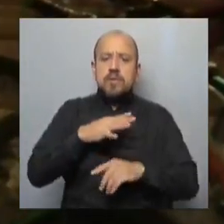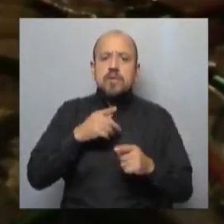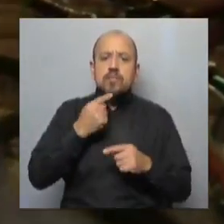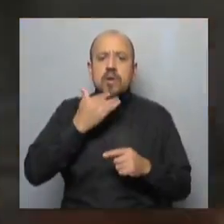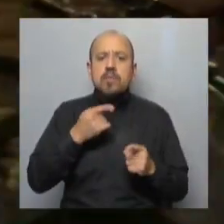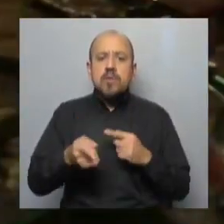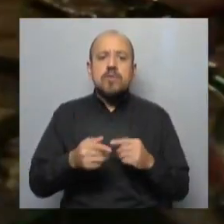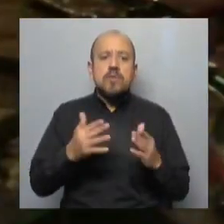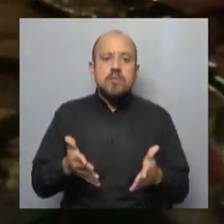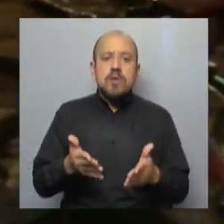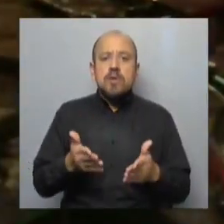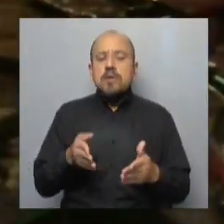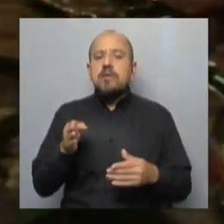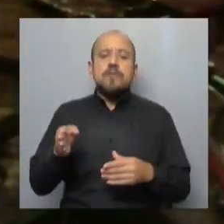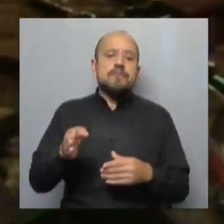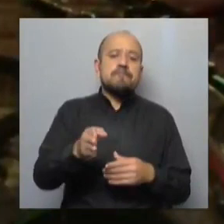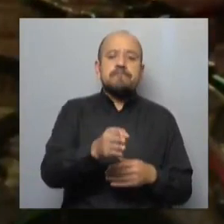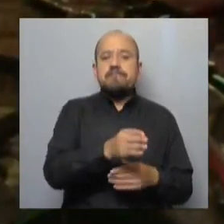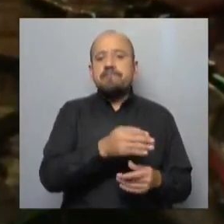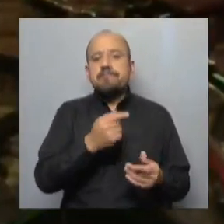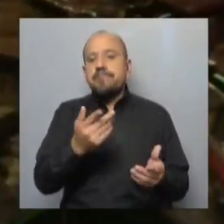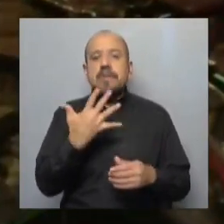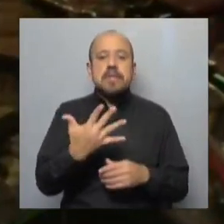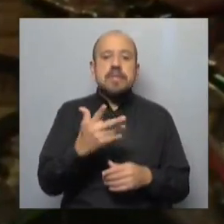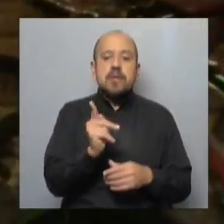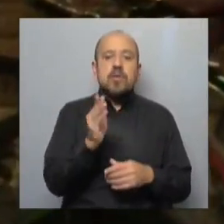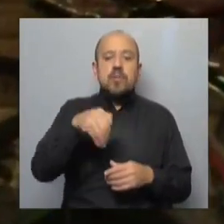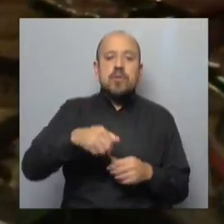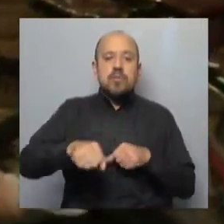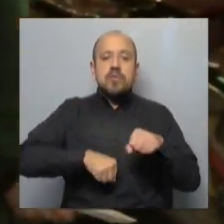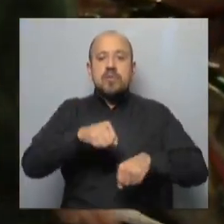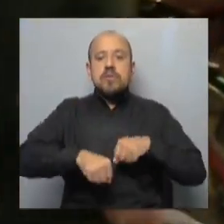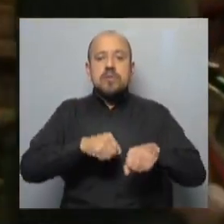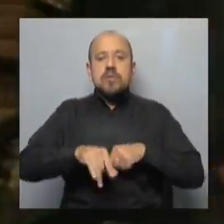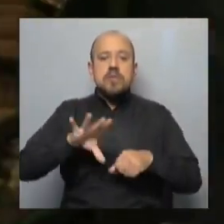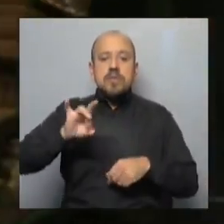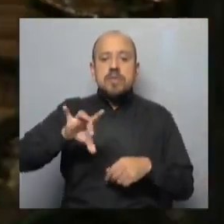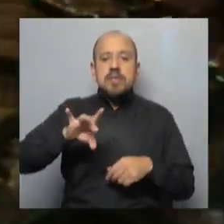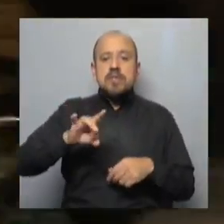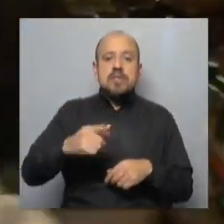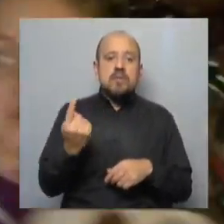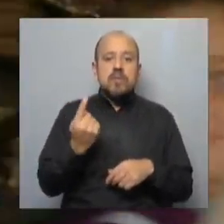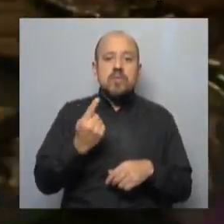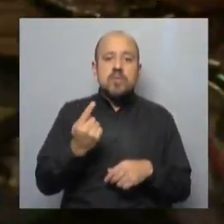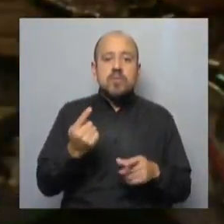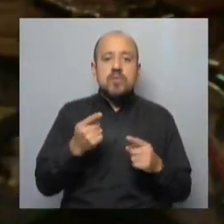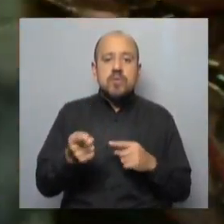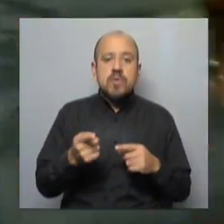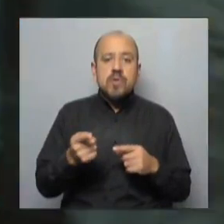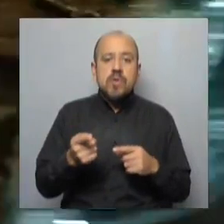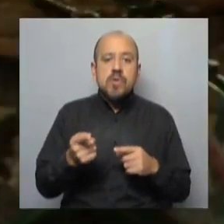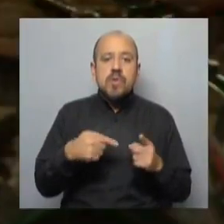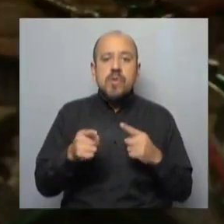que por ejemplo para recorrer a 5 km en bicicleta que son 15 minutos que este es el desarrollo del